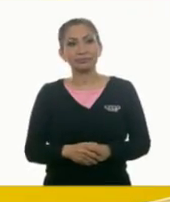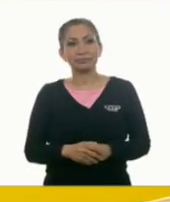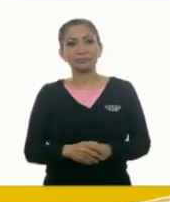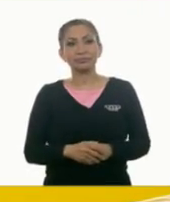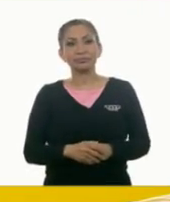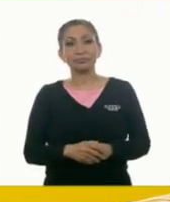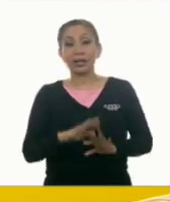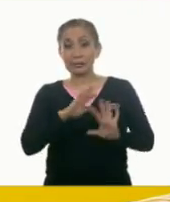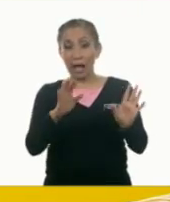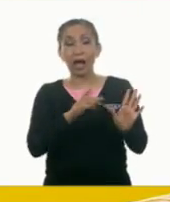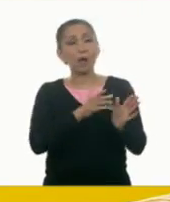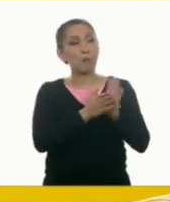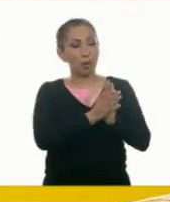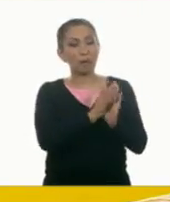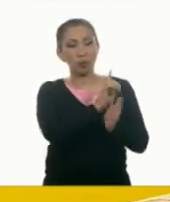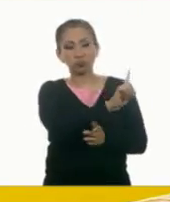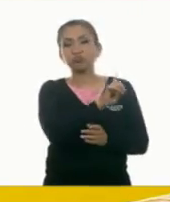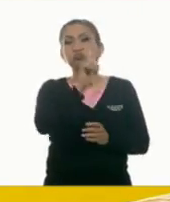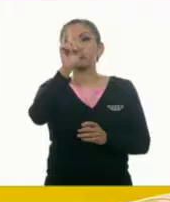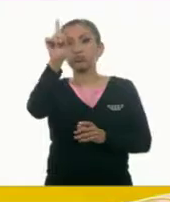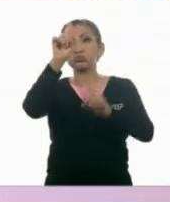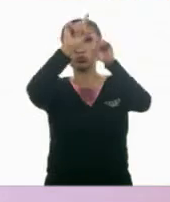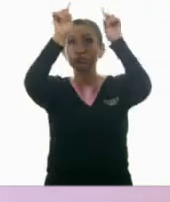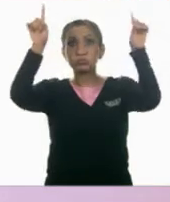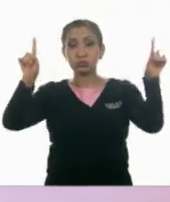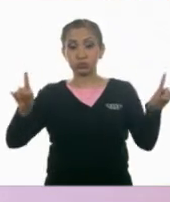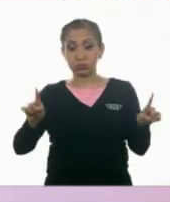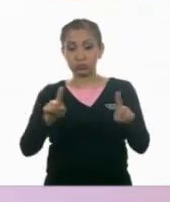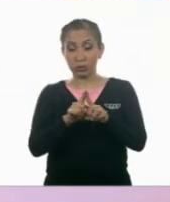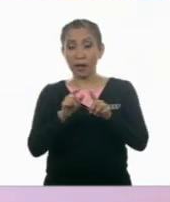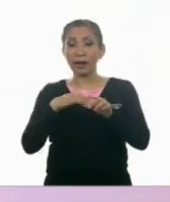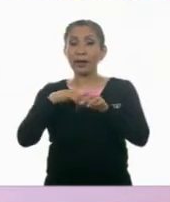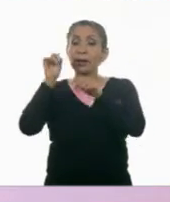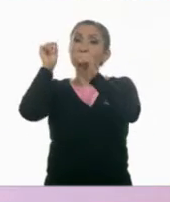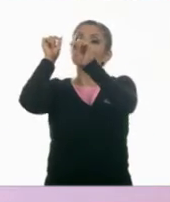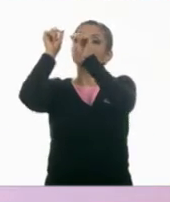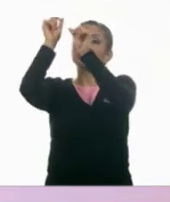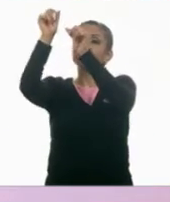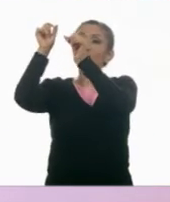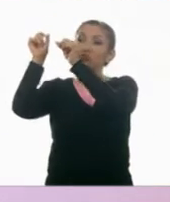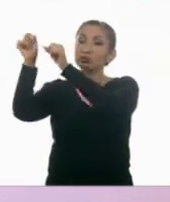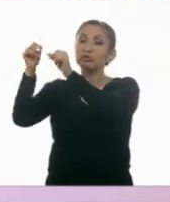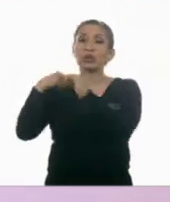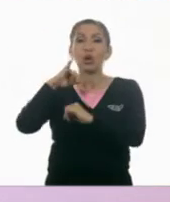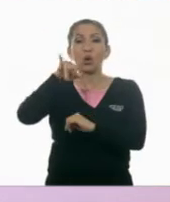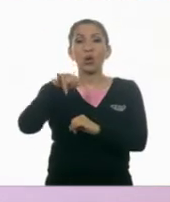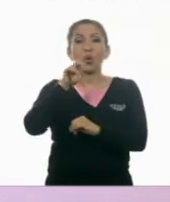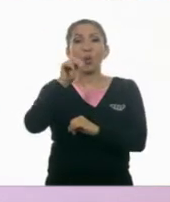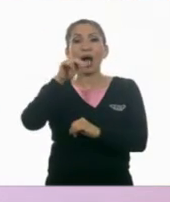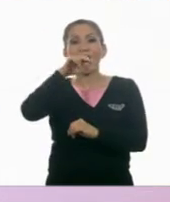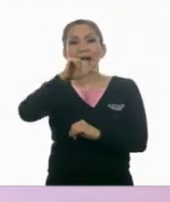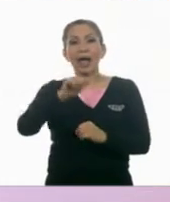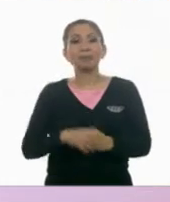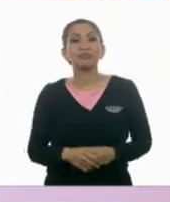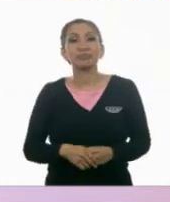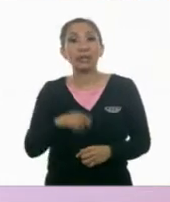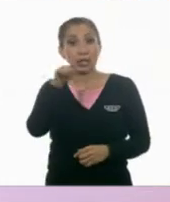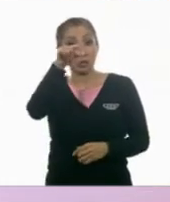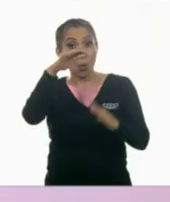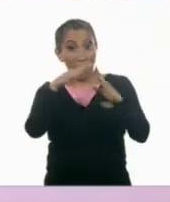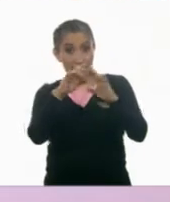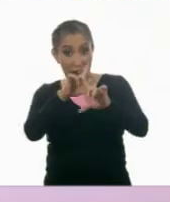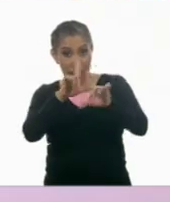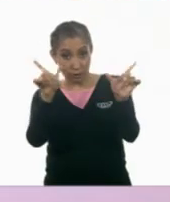Bueno, pues puedes ir entonces nuevamente al pizarrón y pegar lo que Juana cree. Muy bien. Y allá en